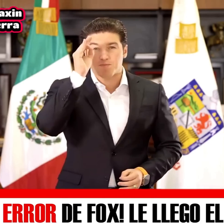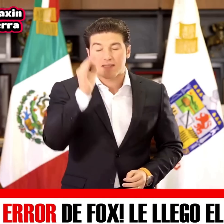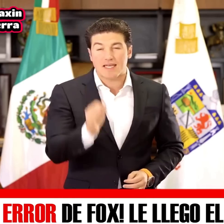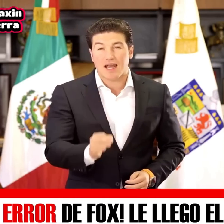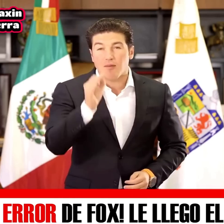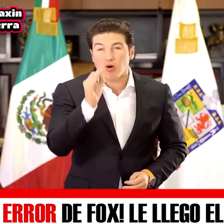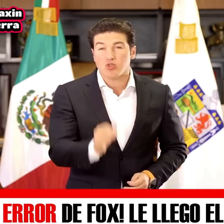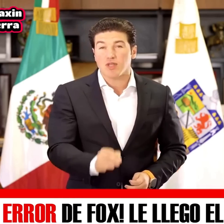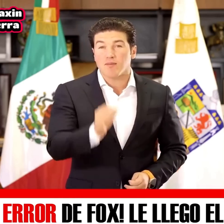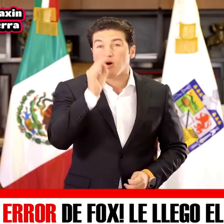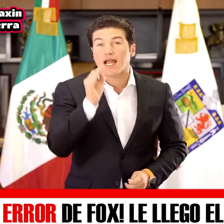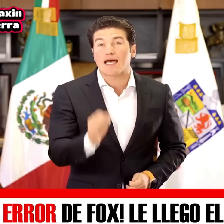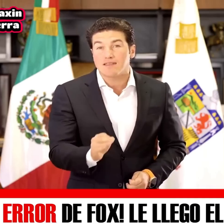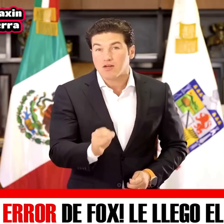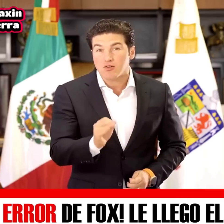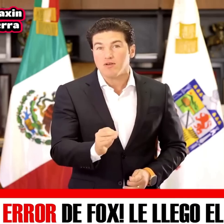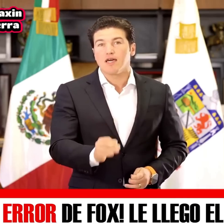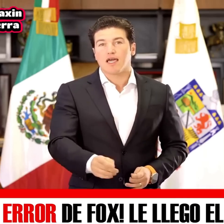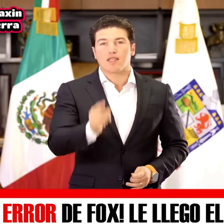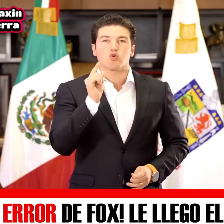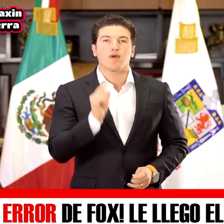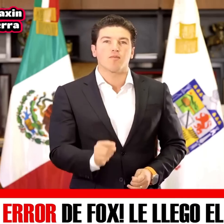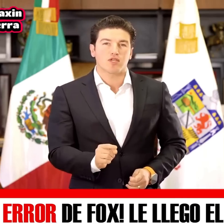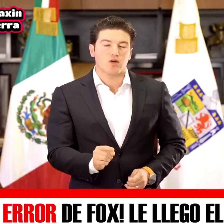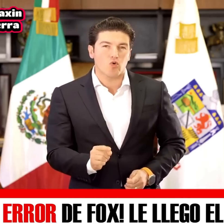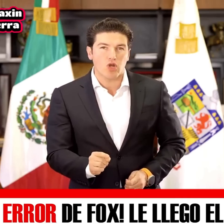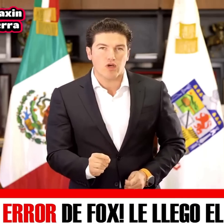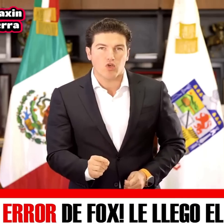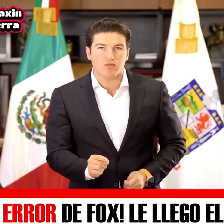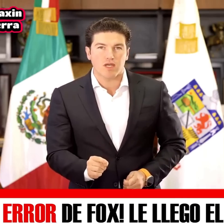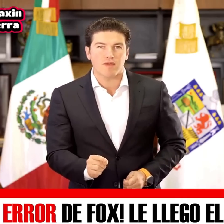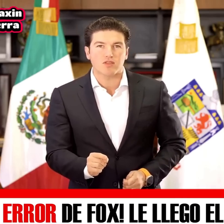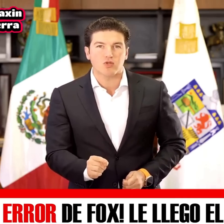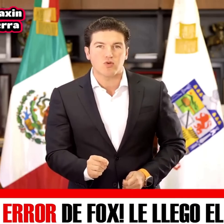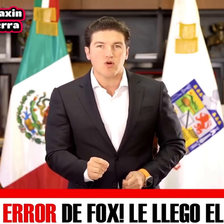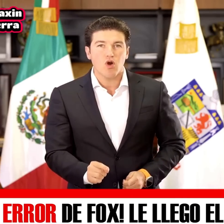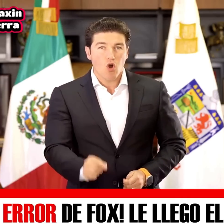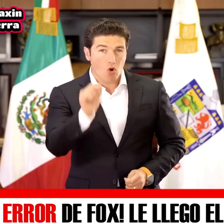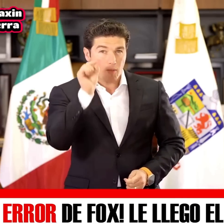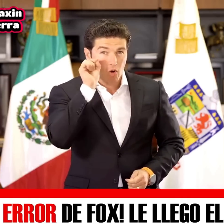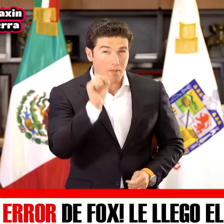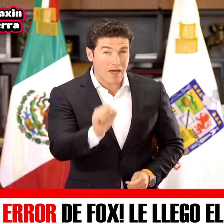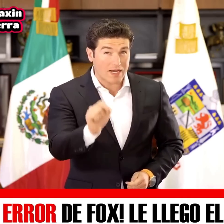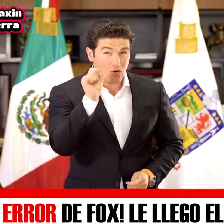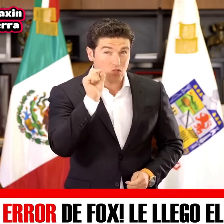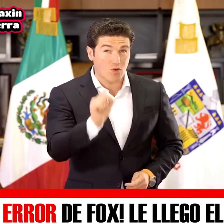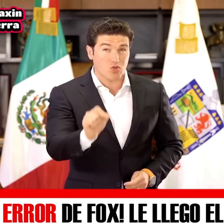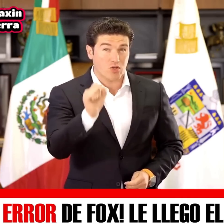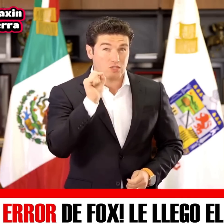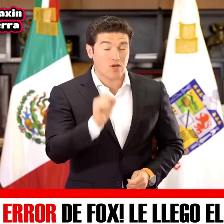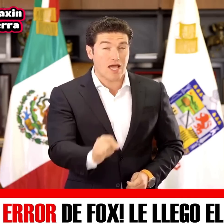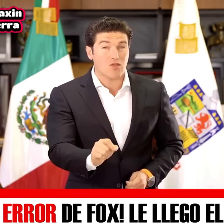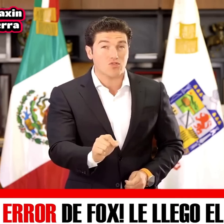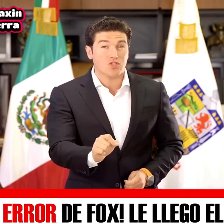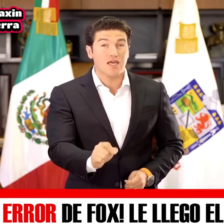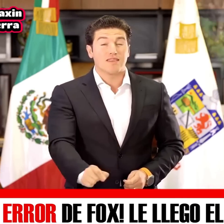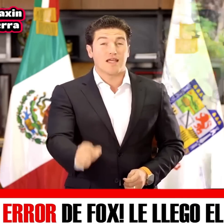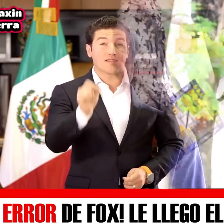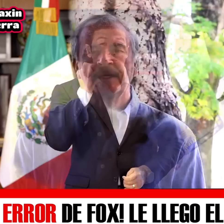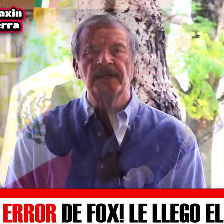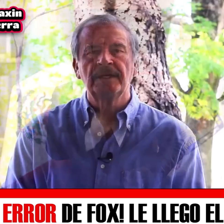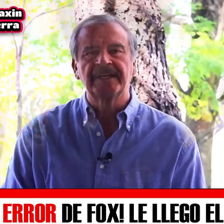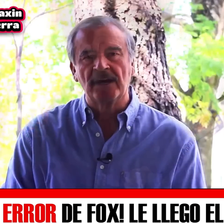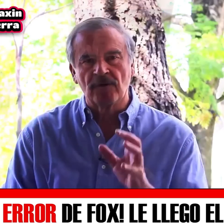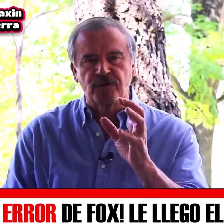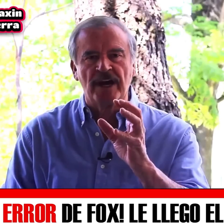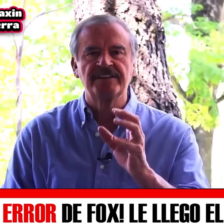ilegales Bueno hasta monstruos así fue como arremetió Samuel García contra la oposición luego de que Vicente